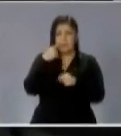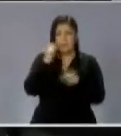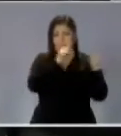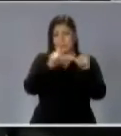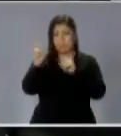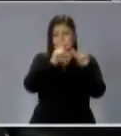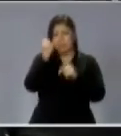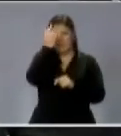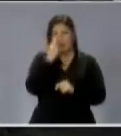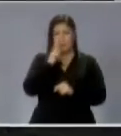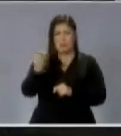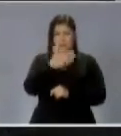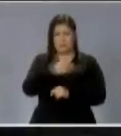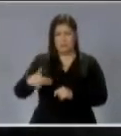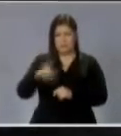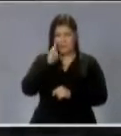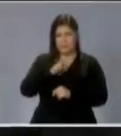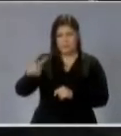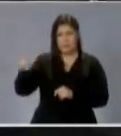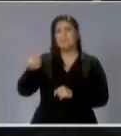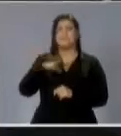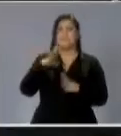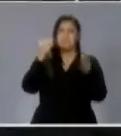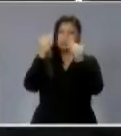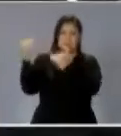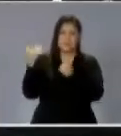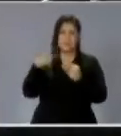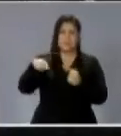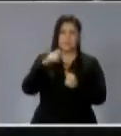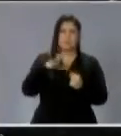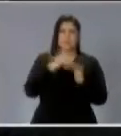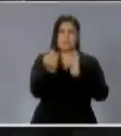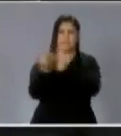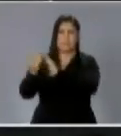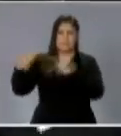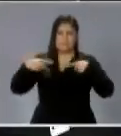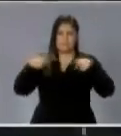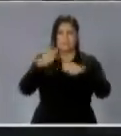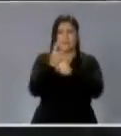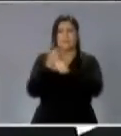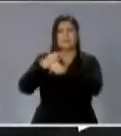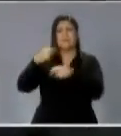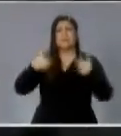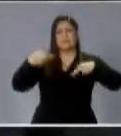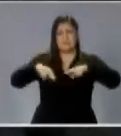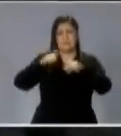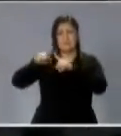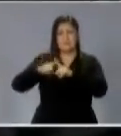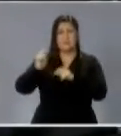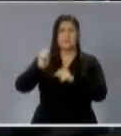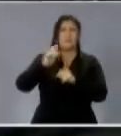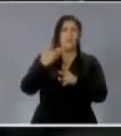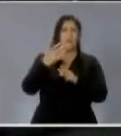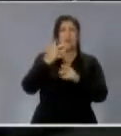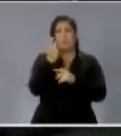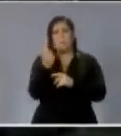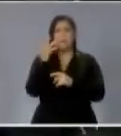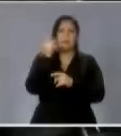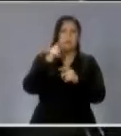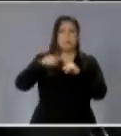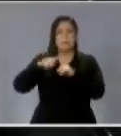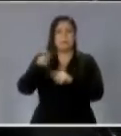penal acusatoria. No tiene idea cómo va la tal implementación. Seguramente ni sospecha los perjuicios que la gente